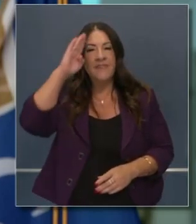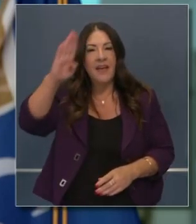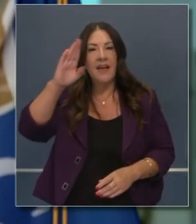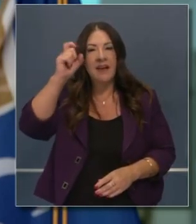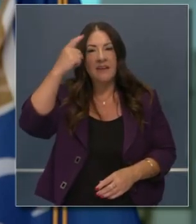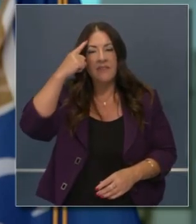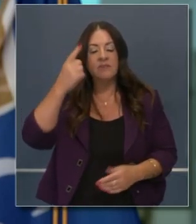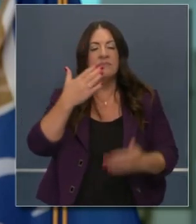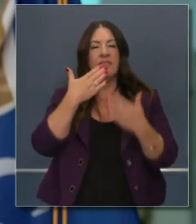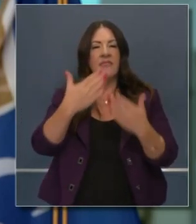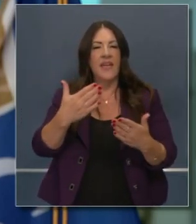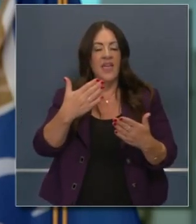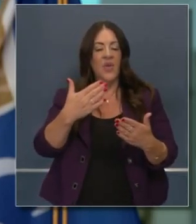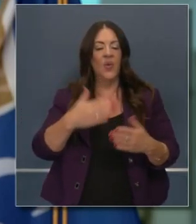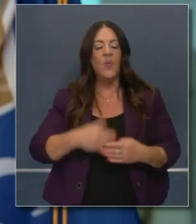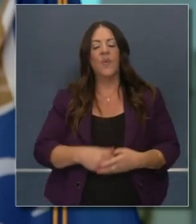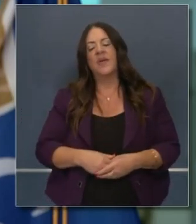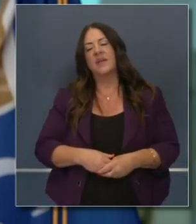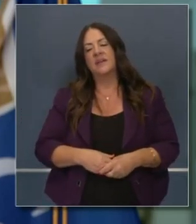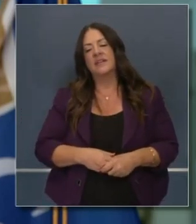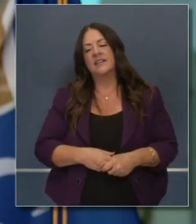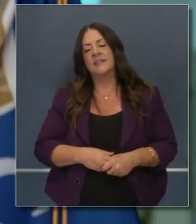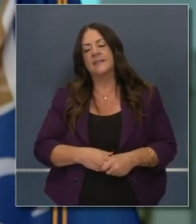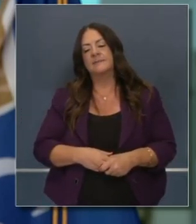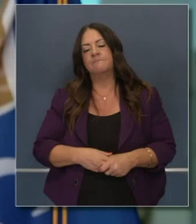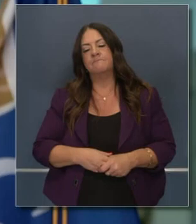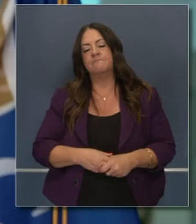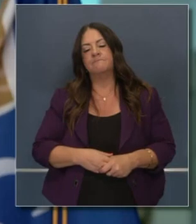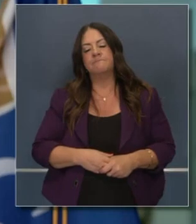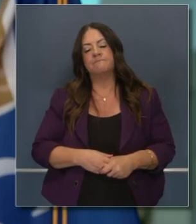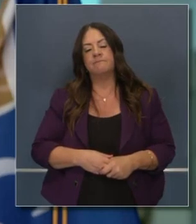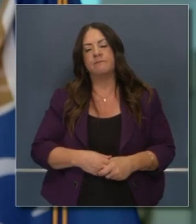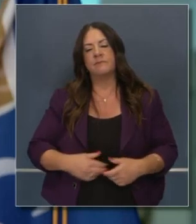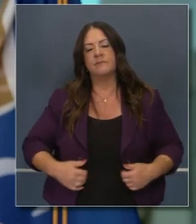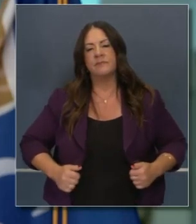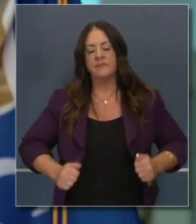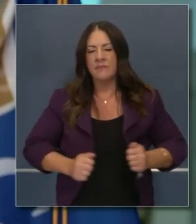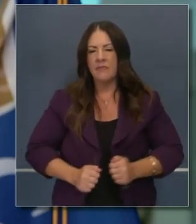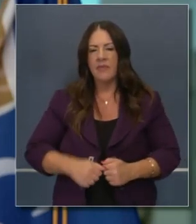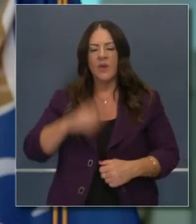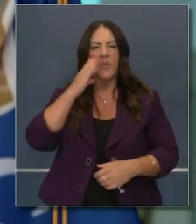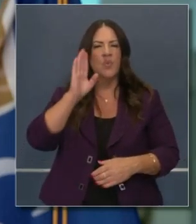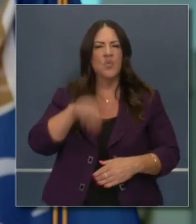¿Qué tal, gobernador? Gracias por haber tomado nuestra pregunta.